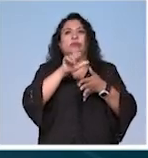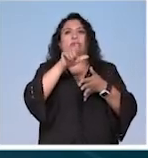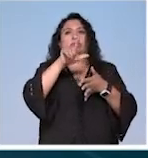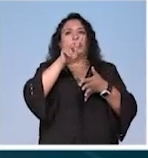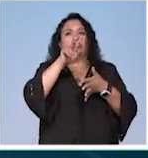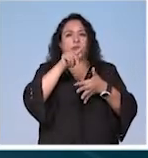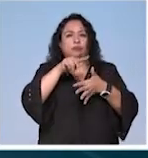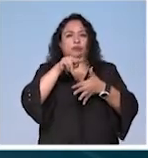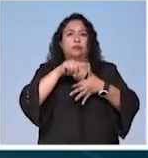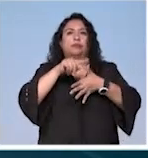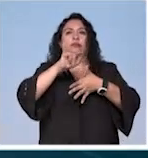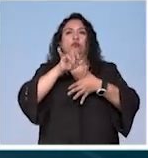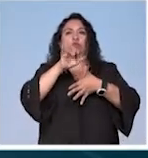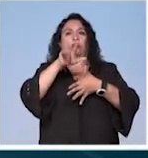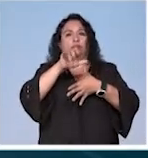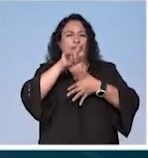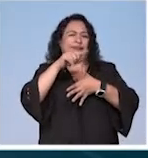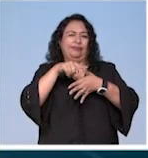Novo, a Julio Torri.